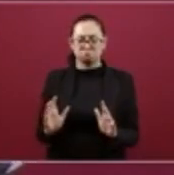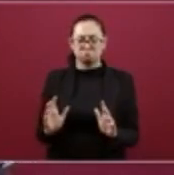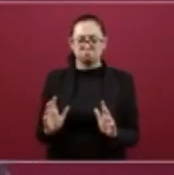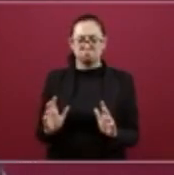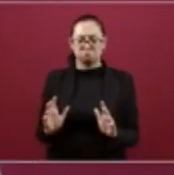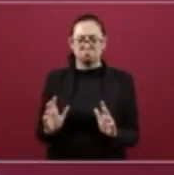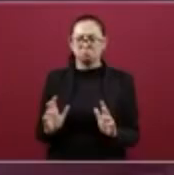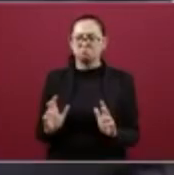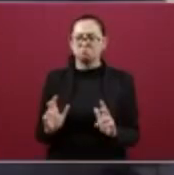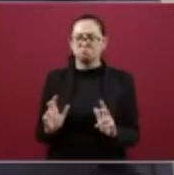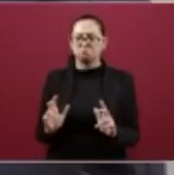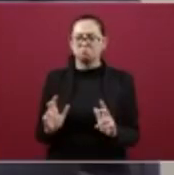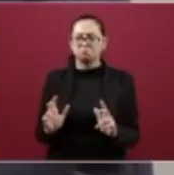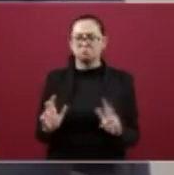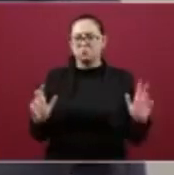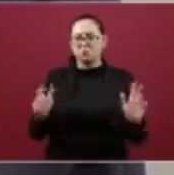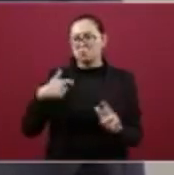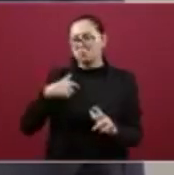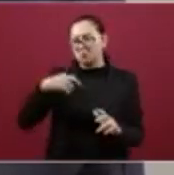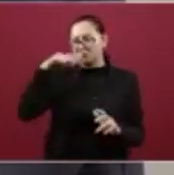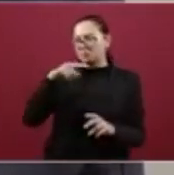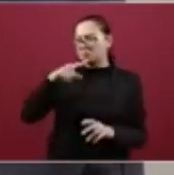se manifiesten todas las ideas,